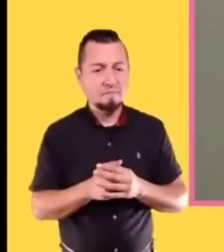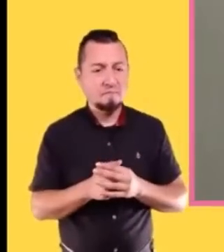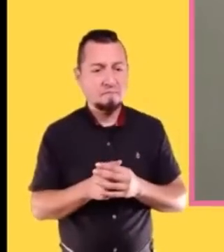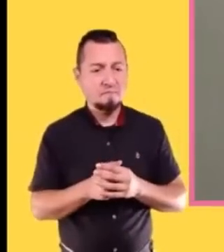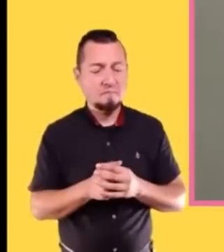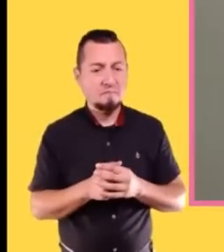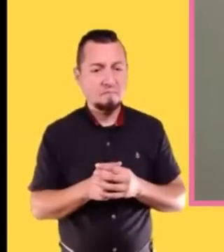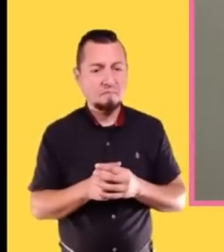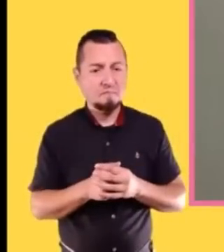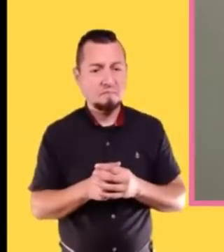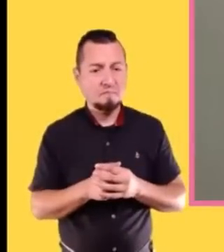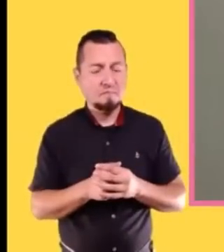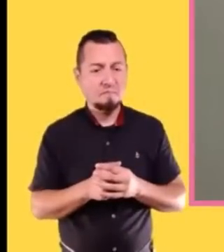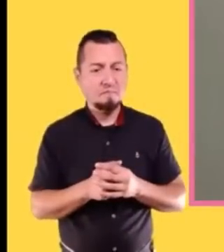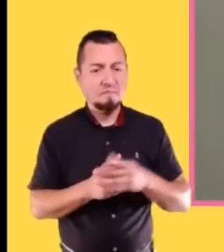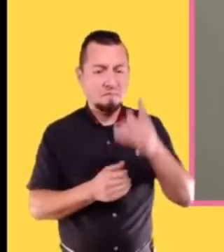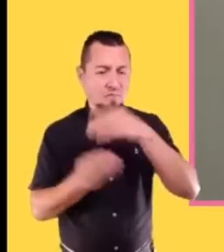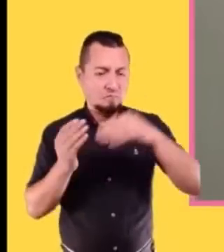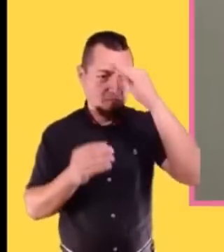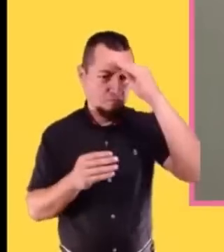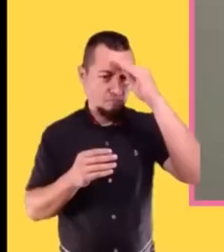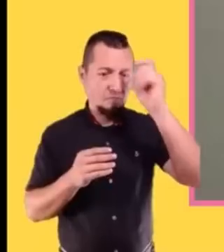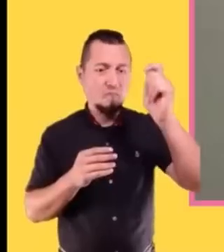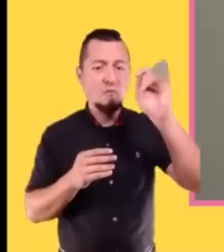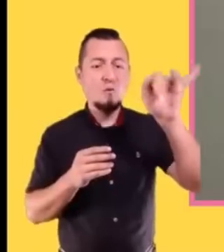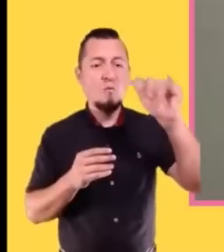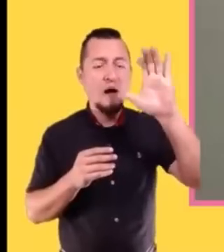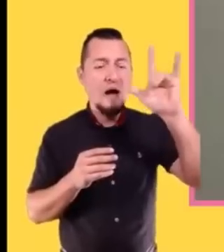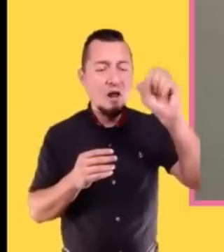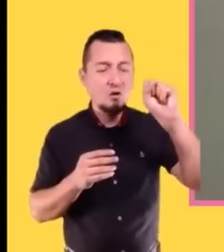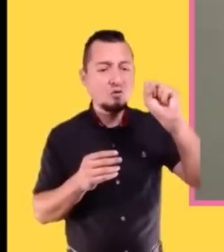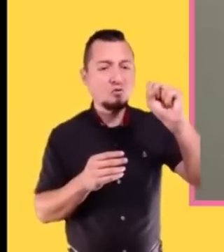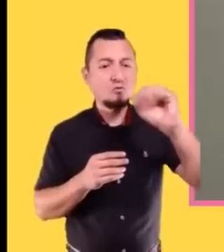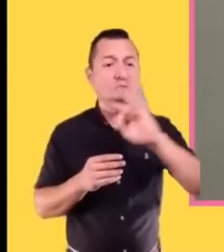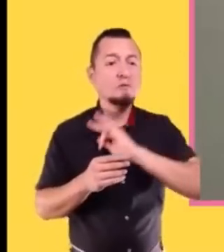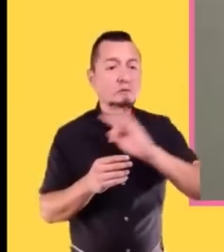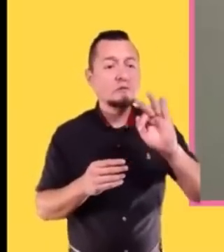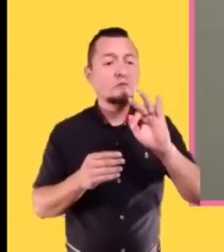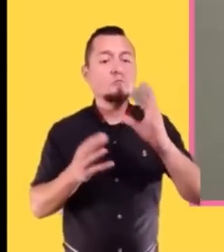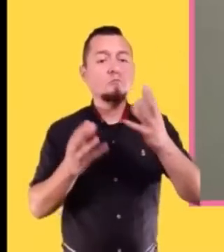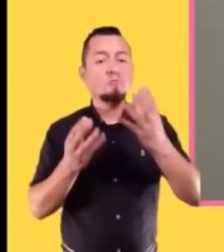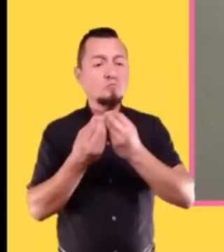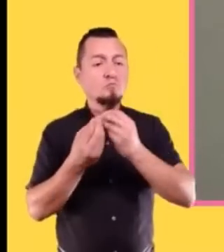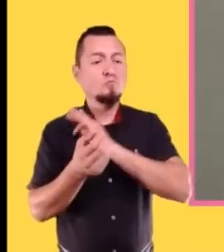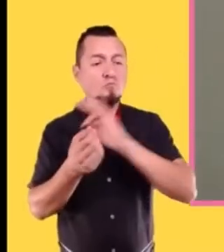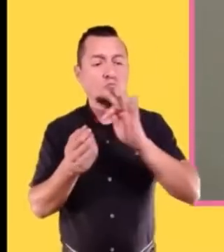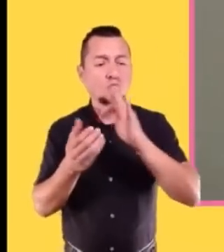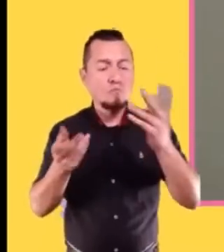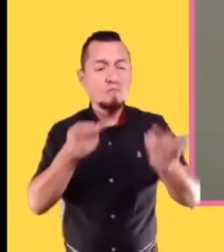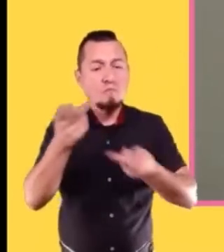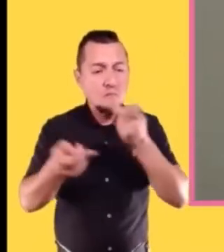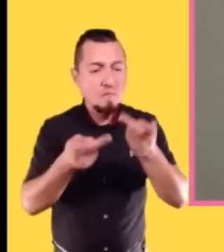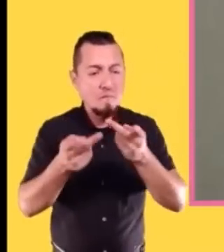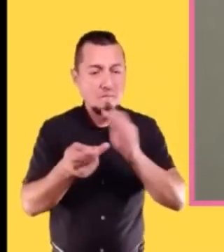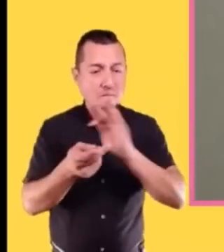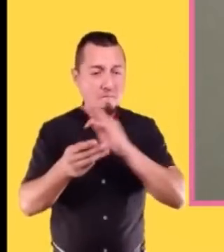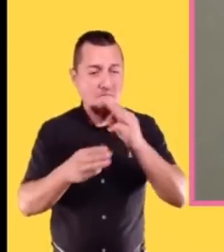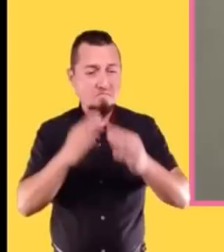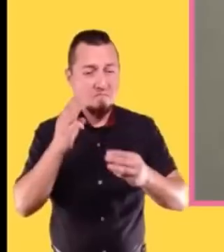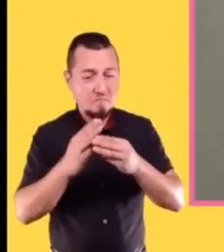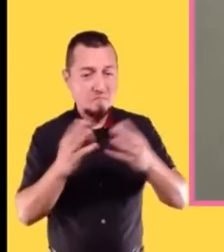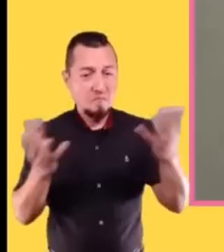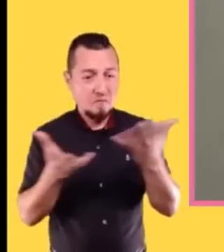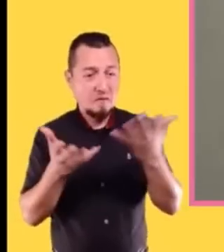la nueva realidad de la que hablaba Juan Carlos respecto a la disponibilidad de dispositivos que te permitan hacer consulta de estos materiales a